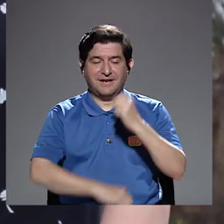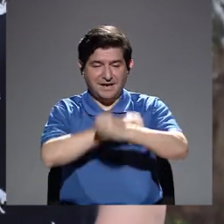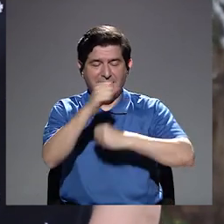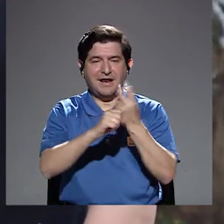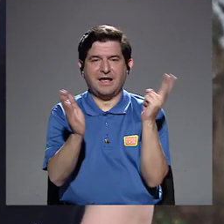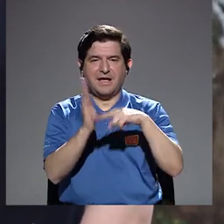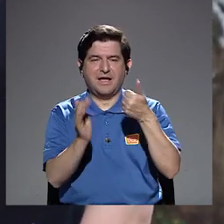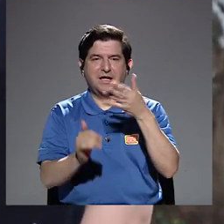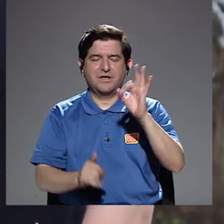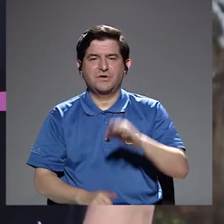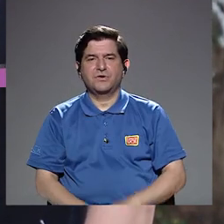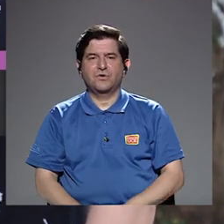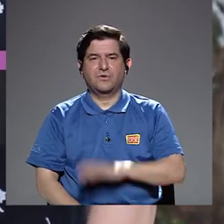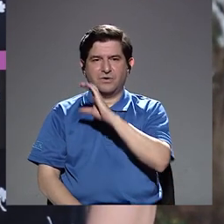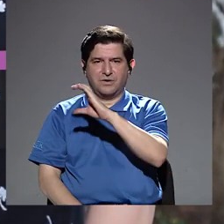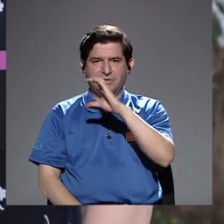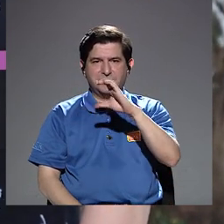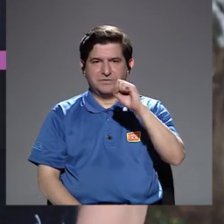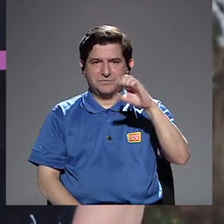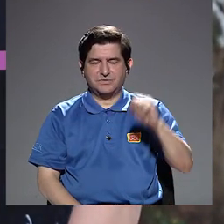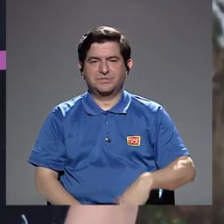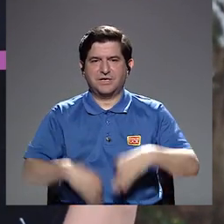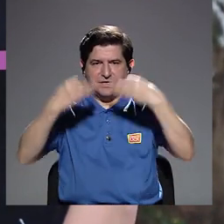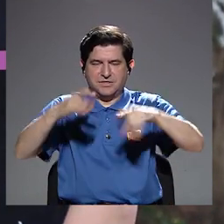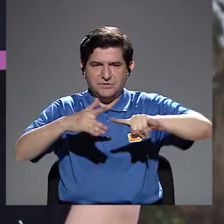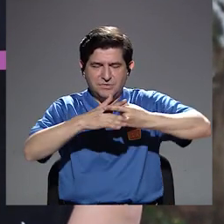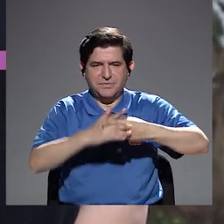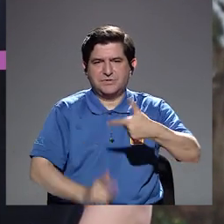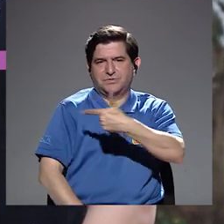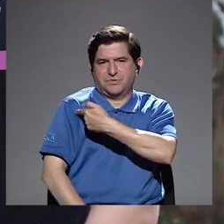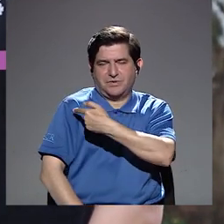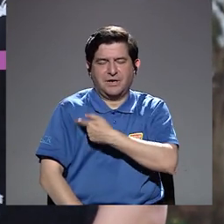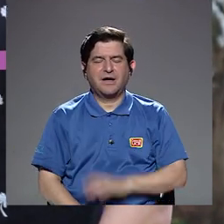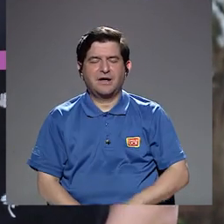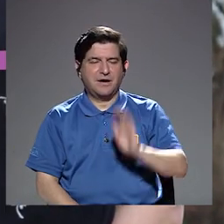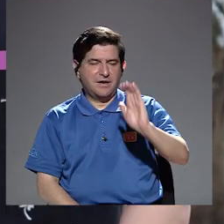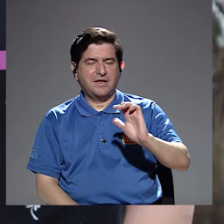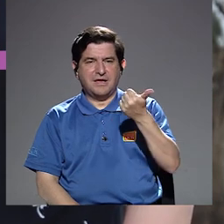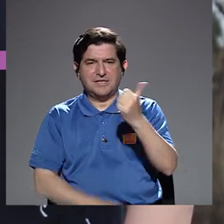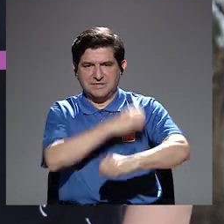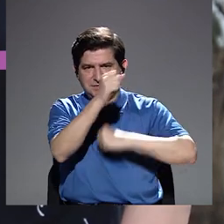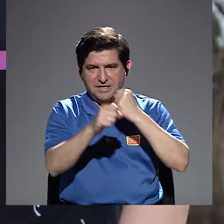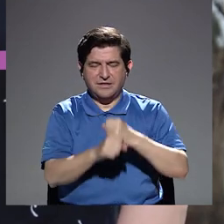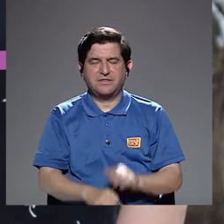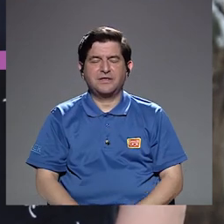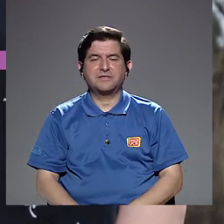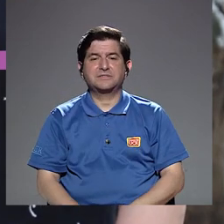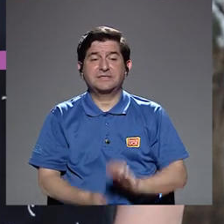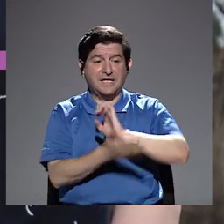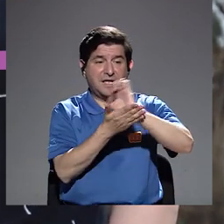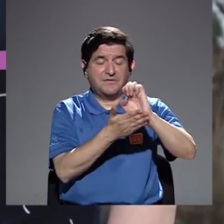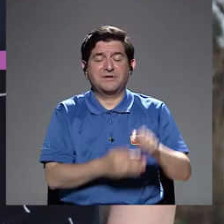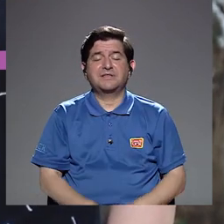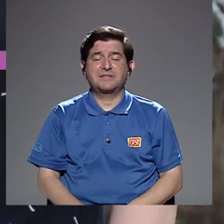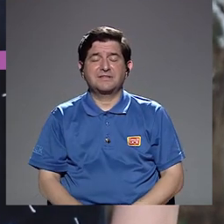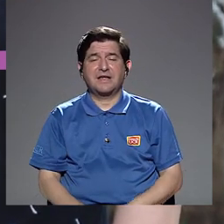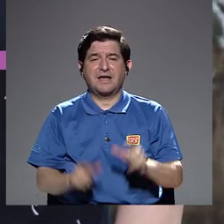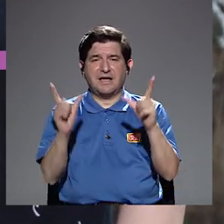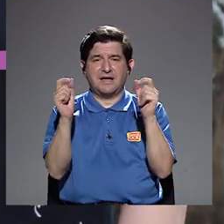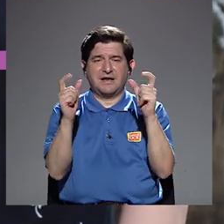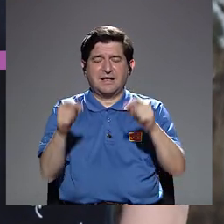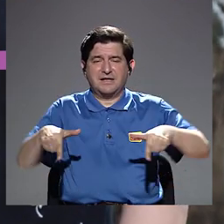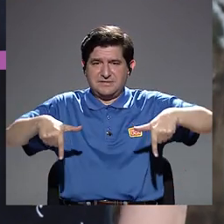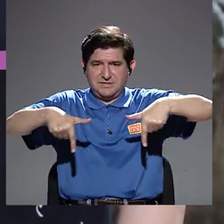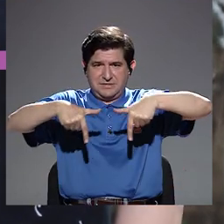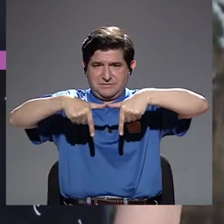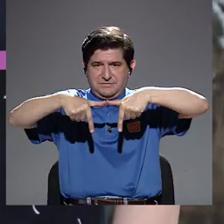En el año 2019, la Caja Costarricense del Seguro Social decidió empezar a vacunar a niñas de 10 años con el fin de prevenir el cáncer de cuello uterino